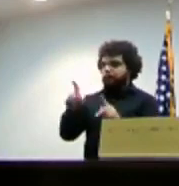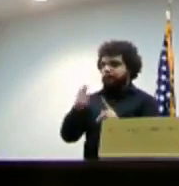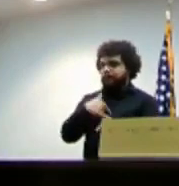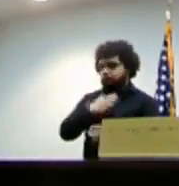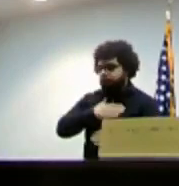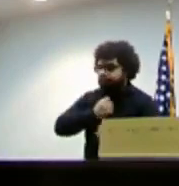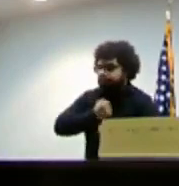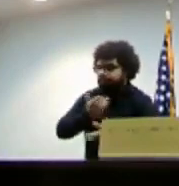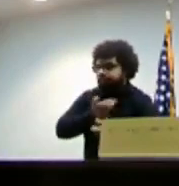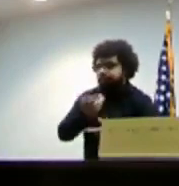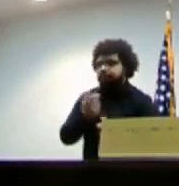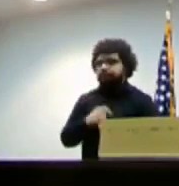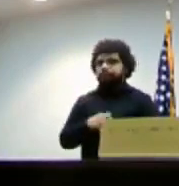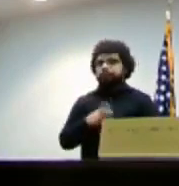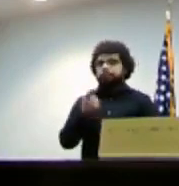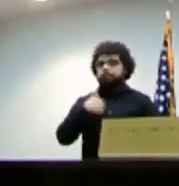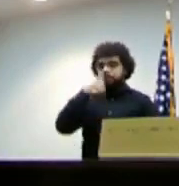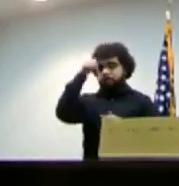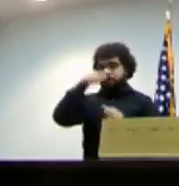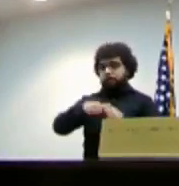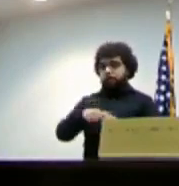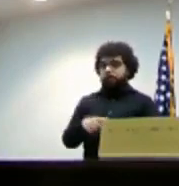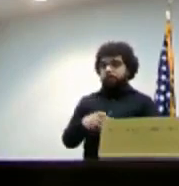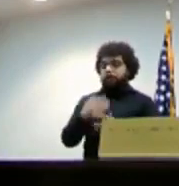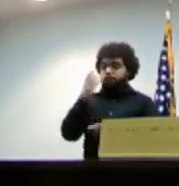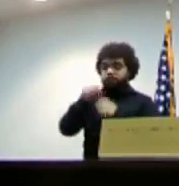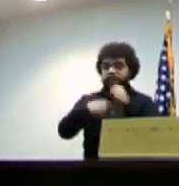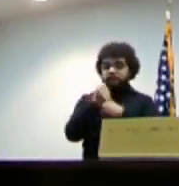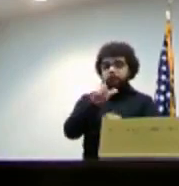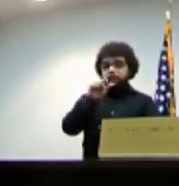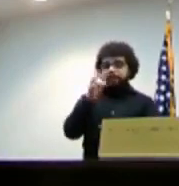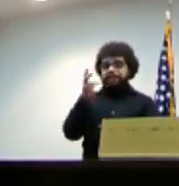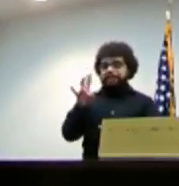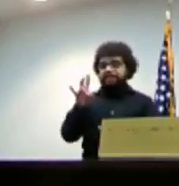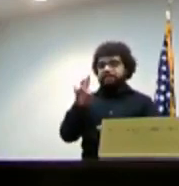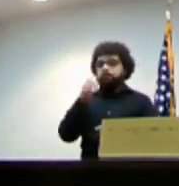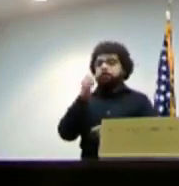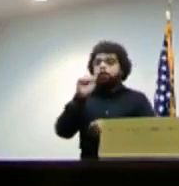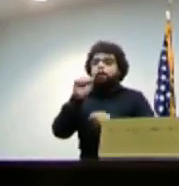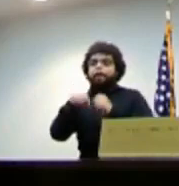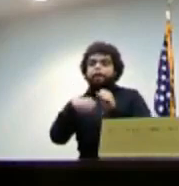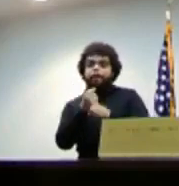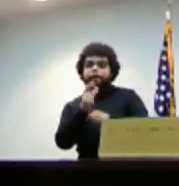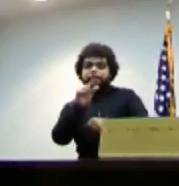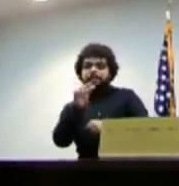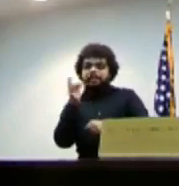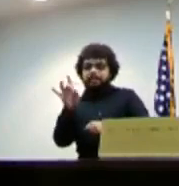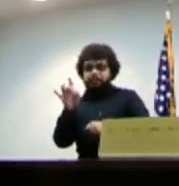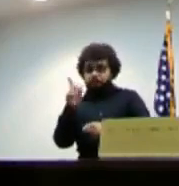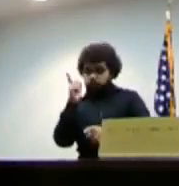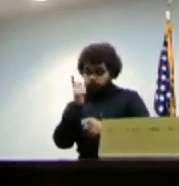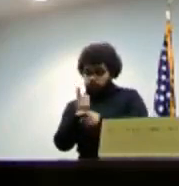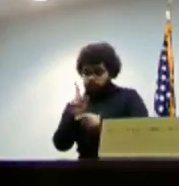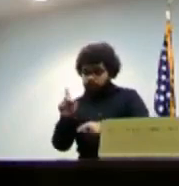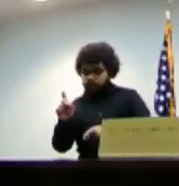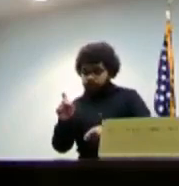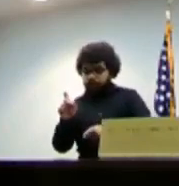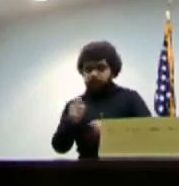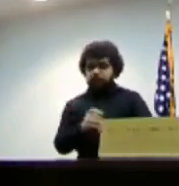aquel momento, recuerdo yo que fue en el 2017-2018, ¿verdad? En aquel momento,